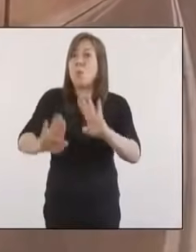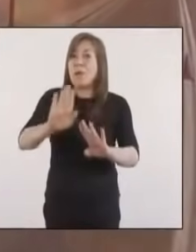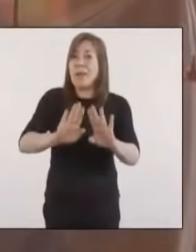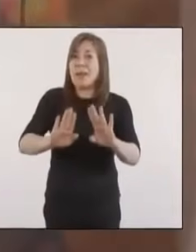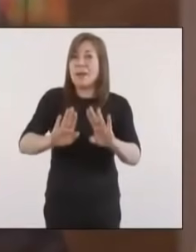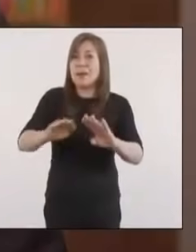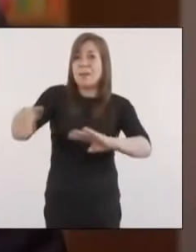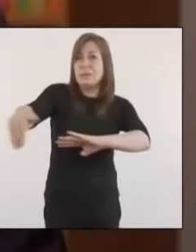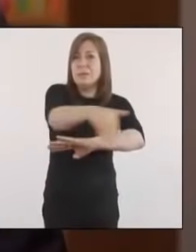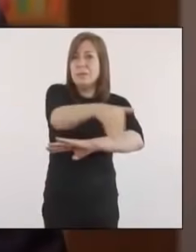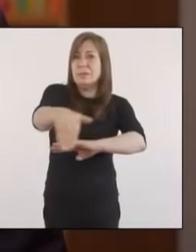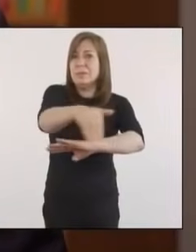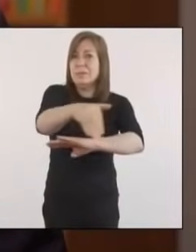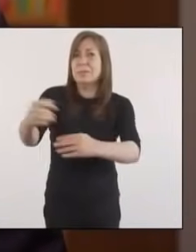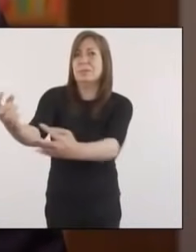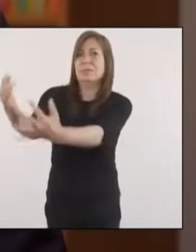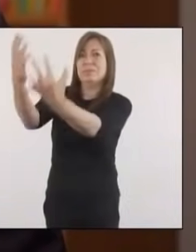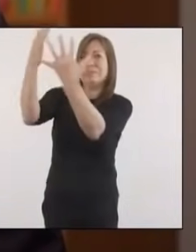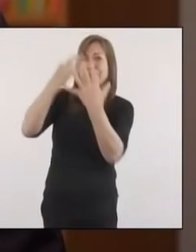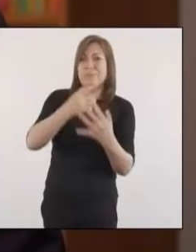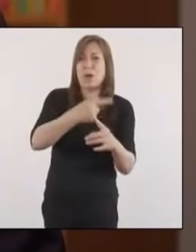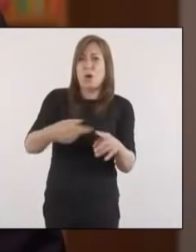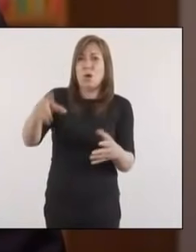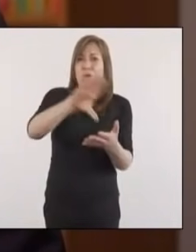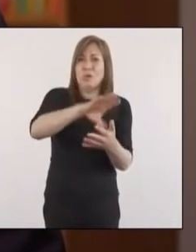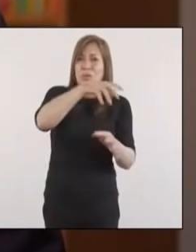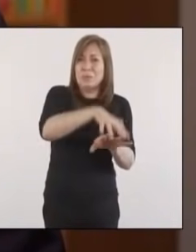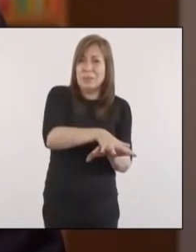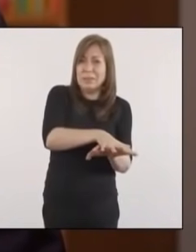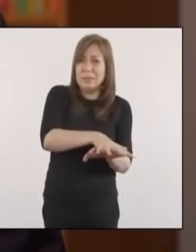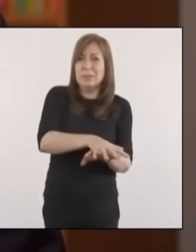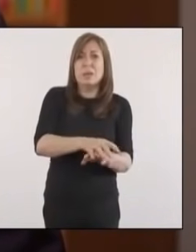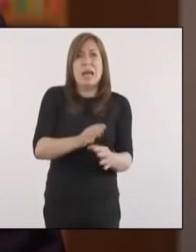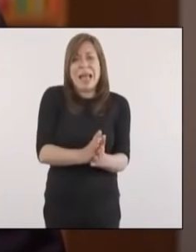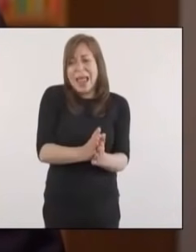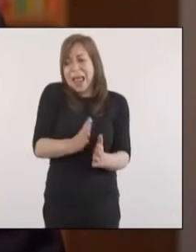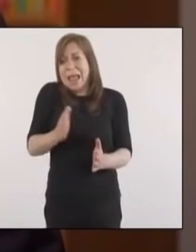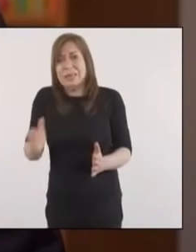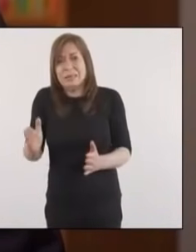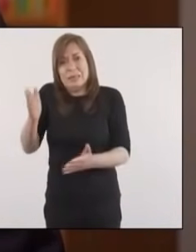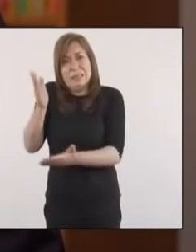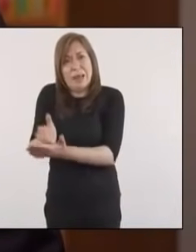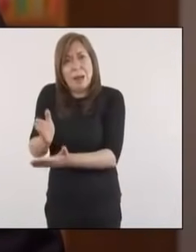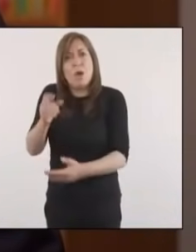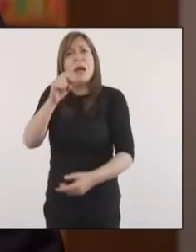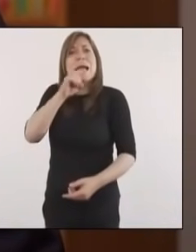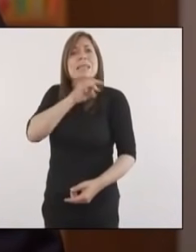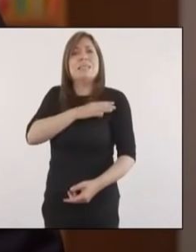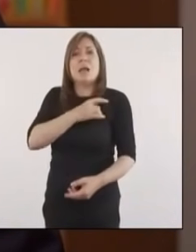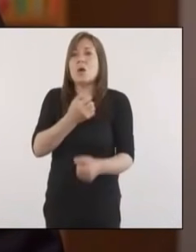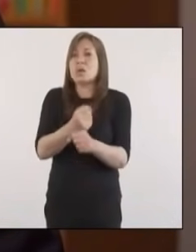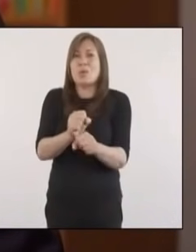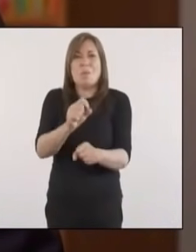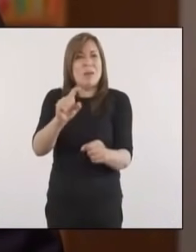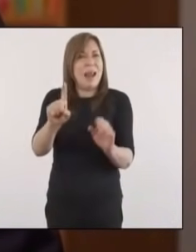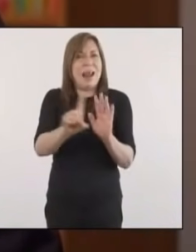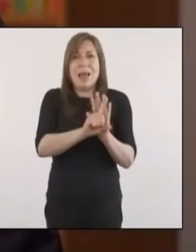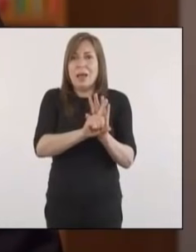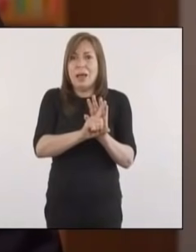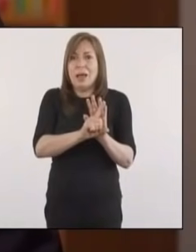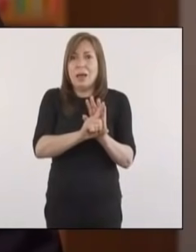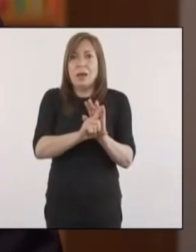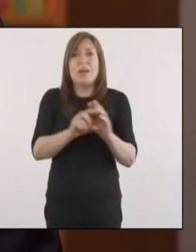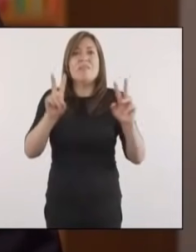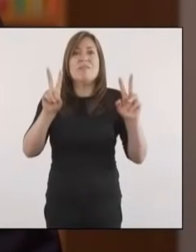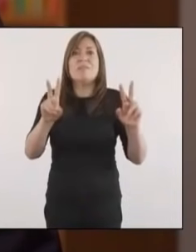ilegal? Lo verdaderamente extremo es que en Chile no se cumpla la ley y que no podamos vivir en paz y